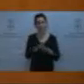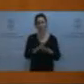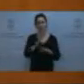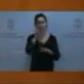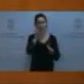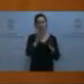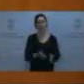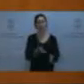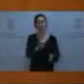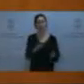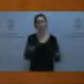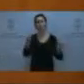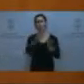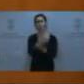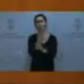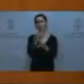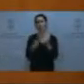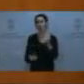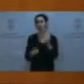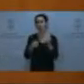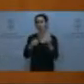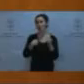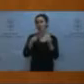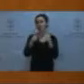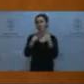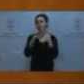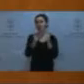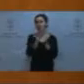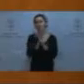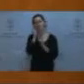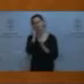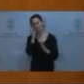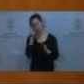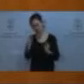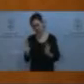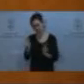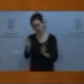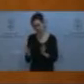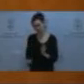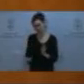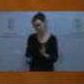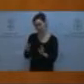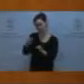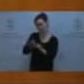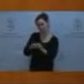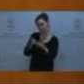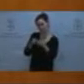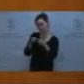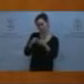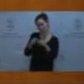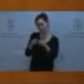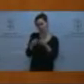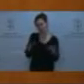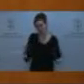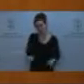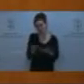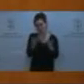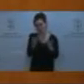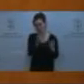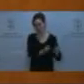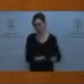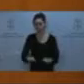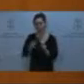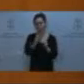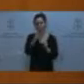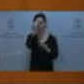que se equivoca. No ha sido este diputado, ha sido una compañera, también diputada de este grupo, quien promovió y defendió la toma en consideración de